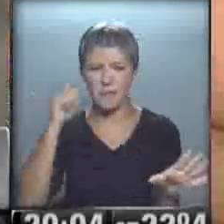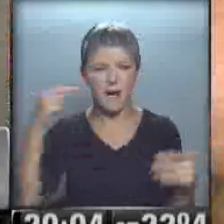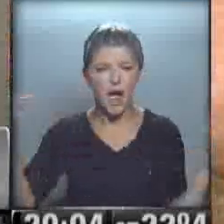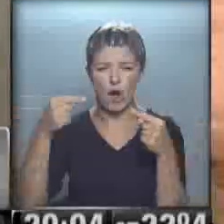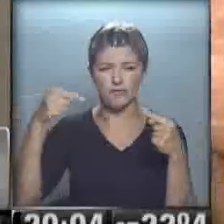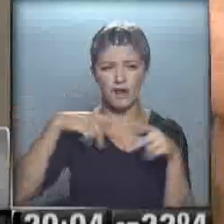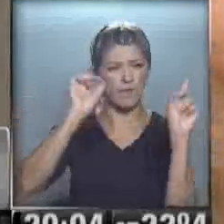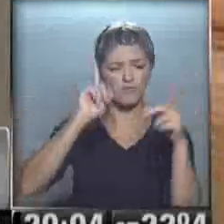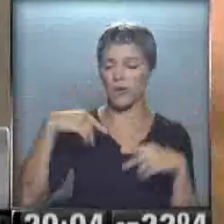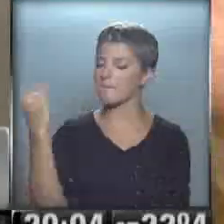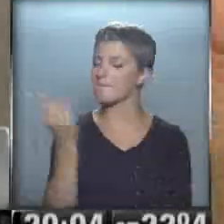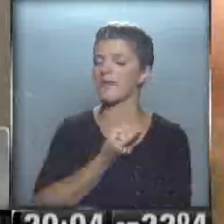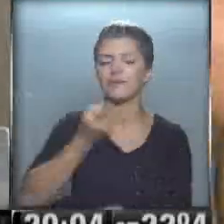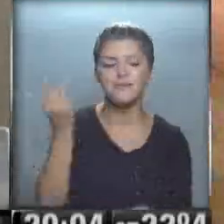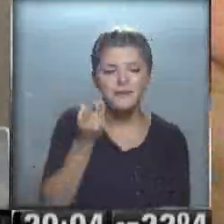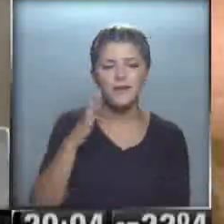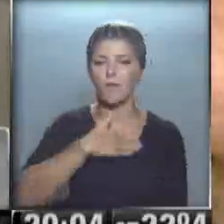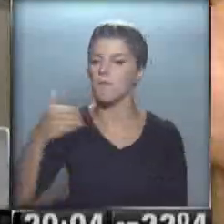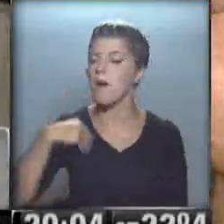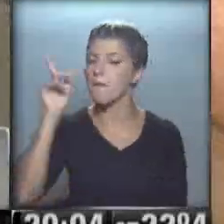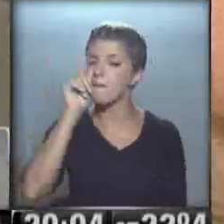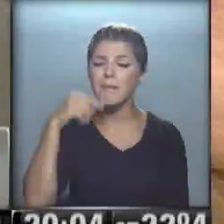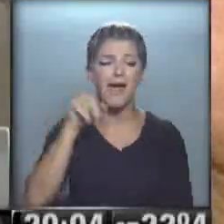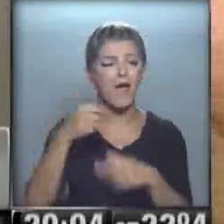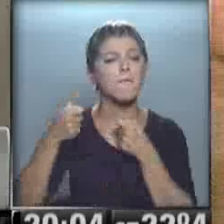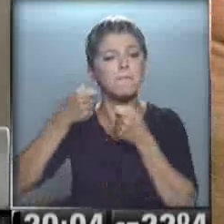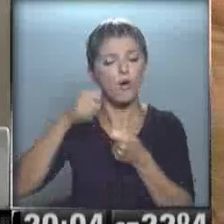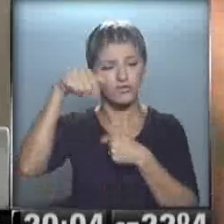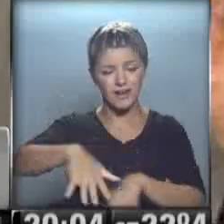de los docentes. Los padres están sosteniendo